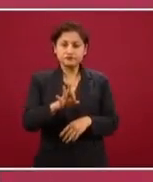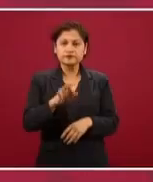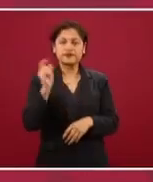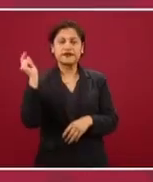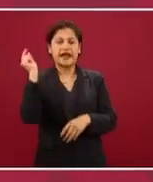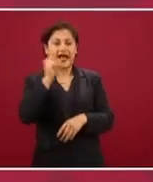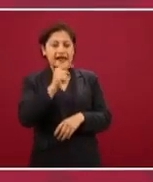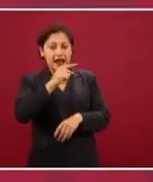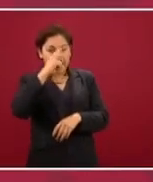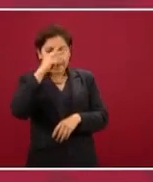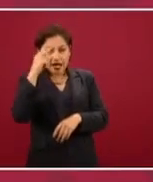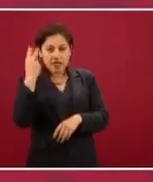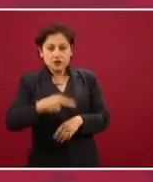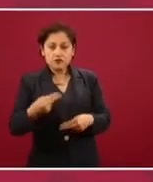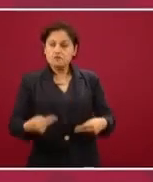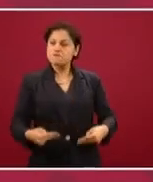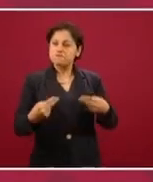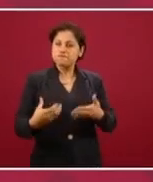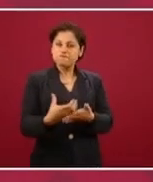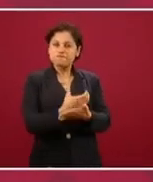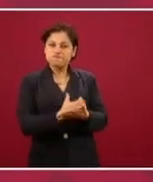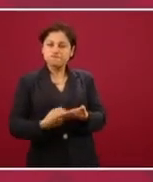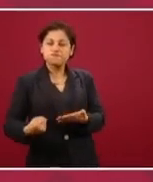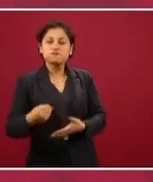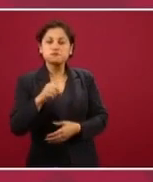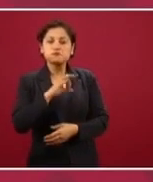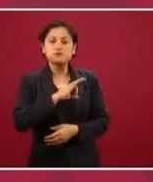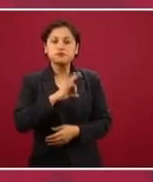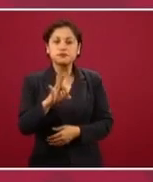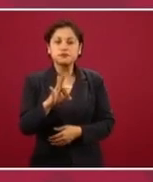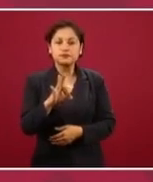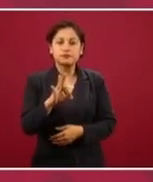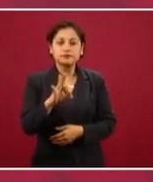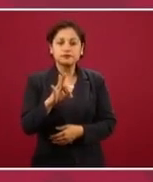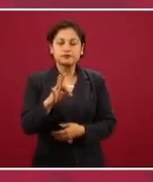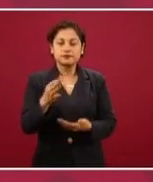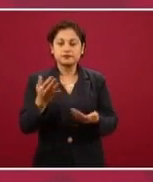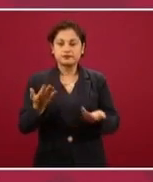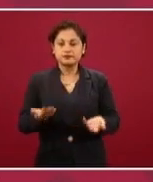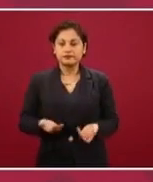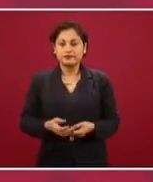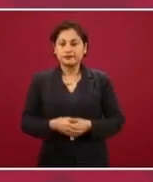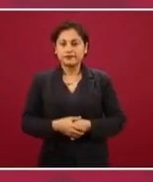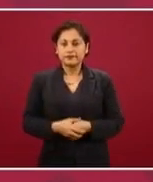negocio, ahí está, ¿no?